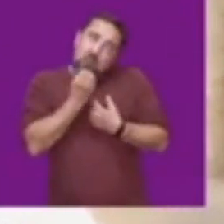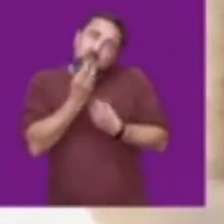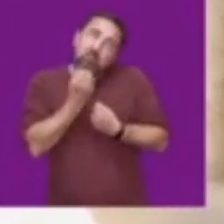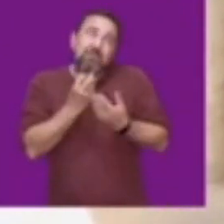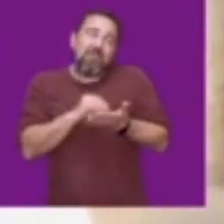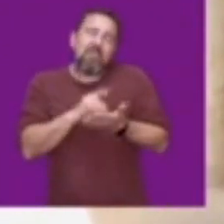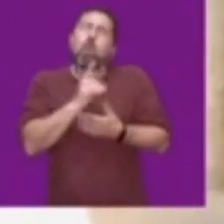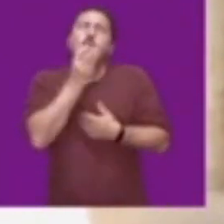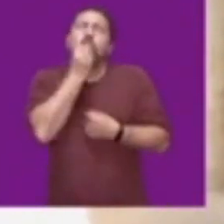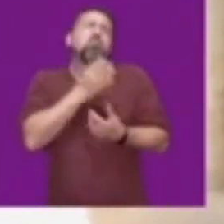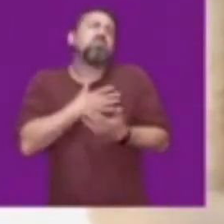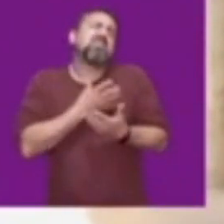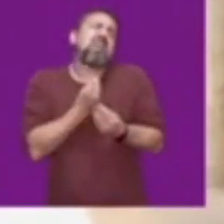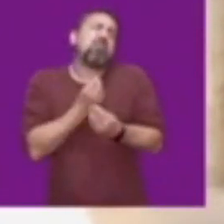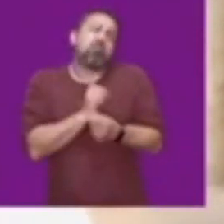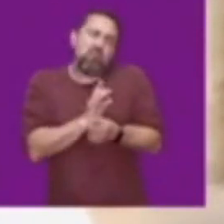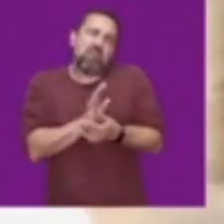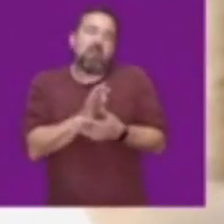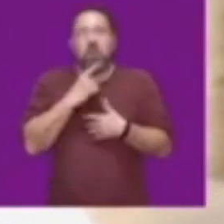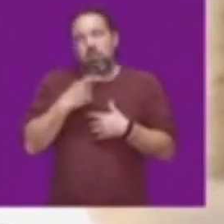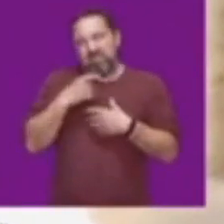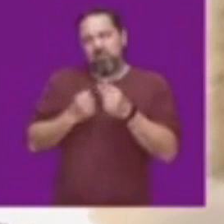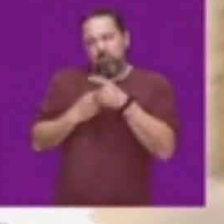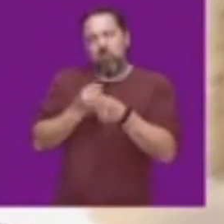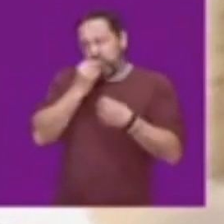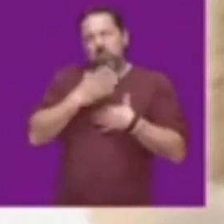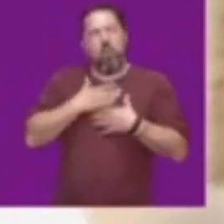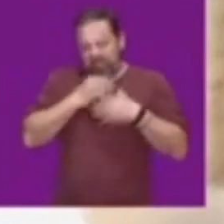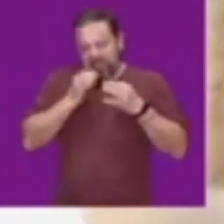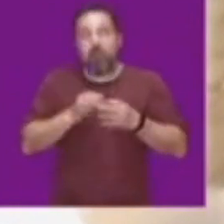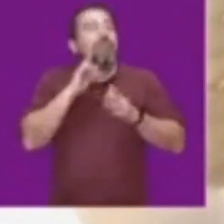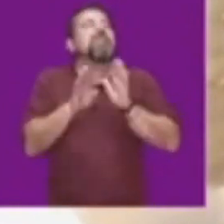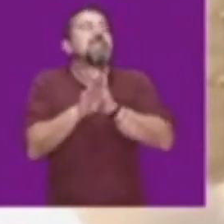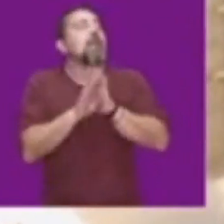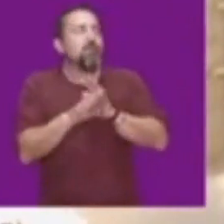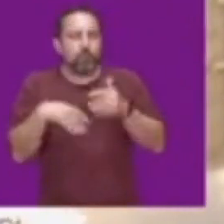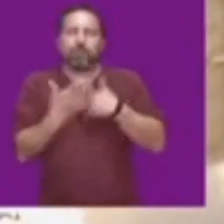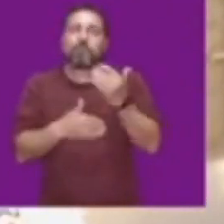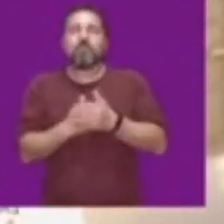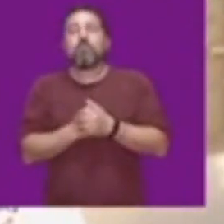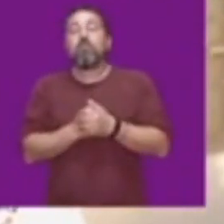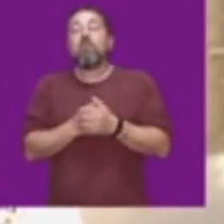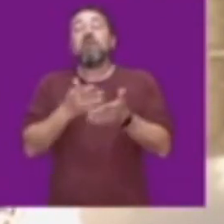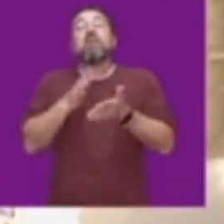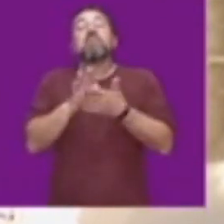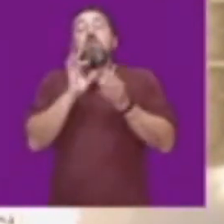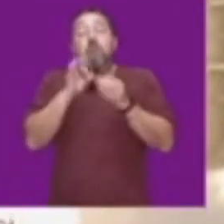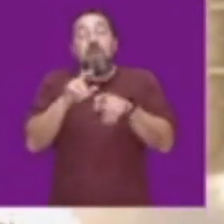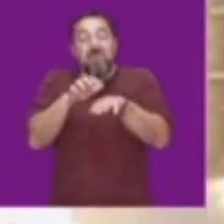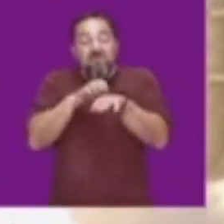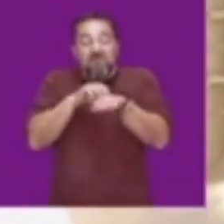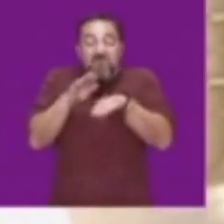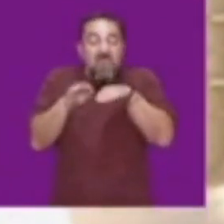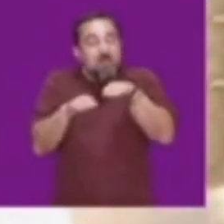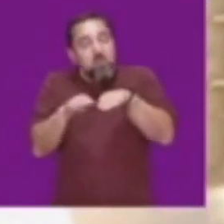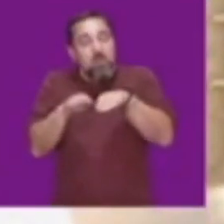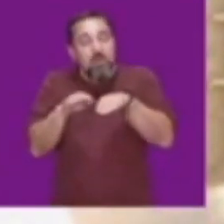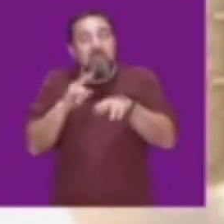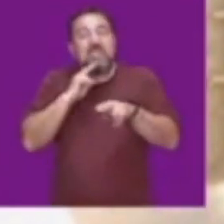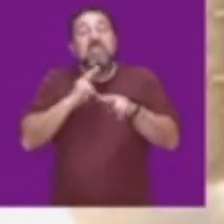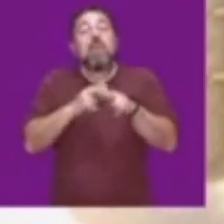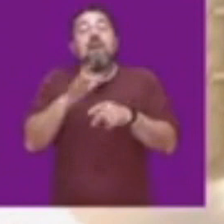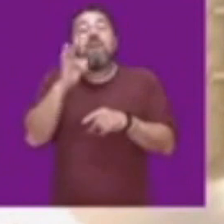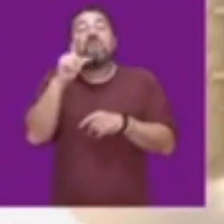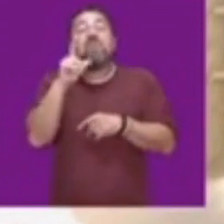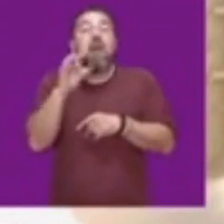A veces no tan bueno. A veces no tan bueno. Bueno, eso estoy segura que tú eres más bueno. Bueno, seguimos. Lo de ser como un felino tampoco